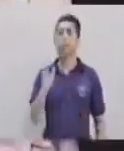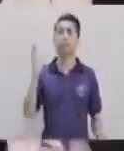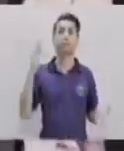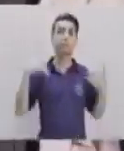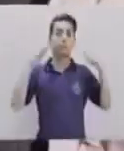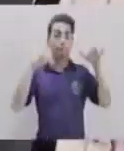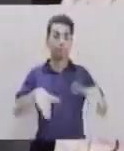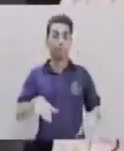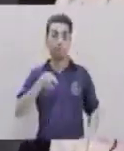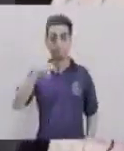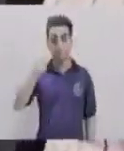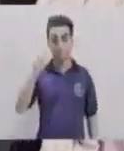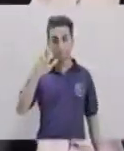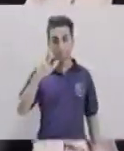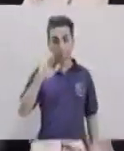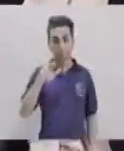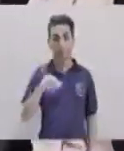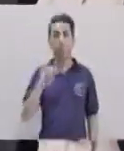Mar,